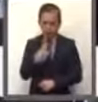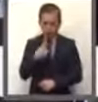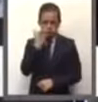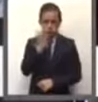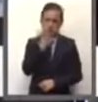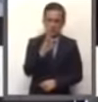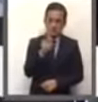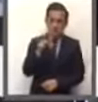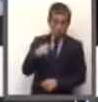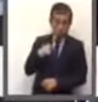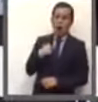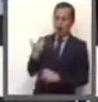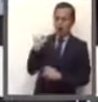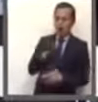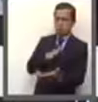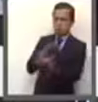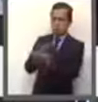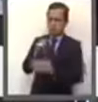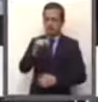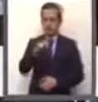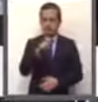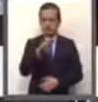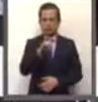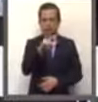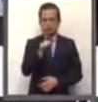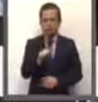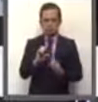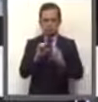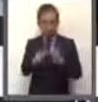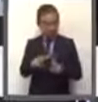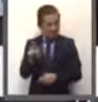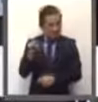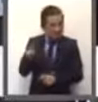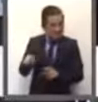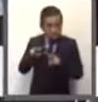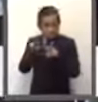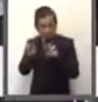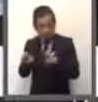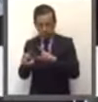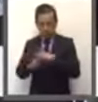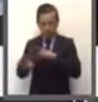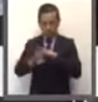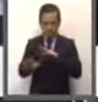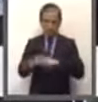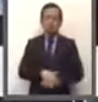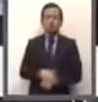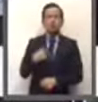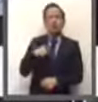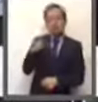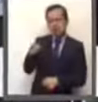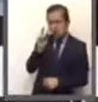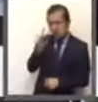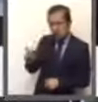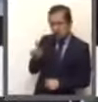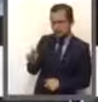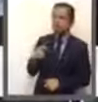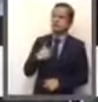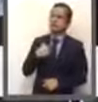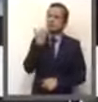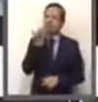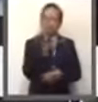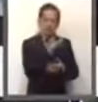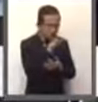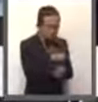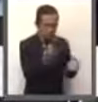mismo asunto de los migrantes. Lo que vi, quiero compartirlo con ustedes, que vi a gente humilde,